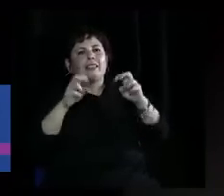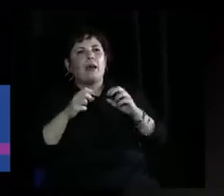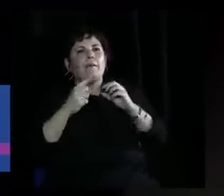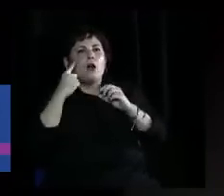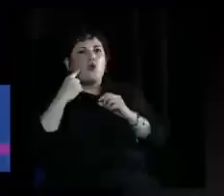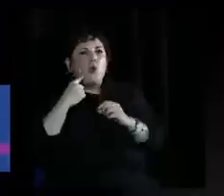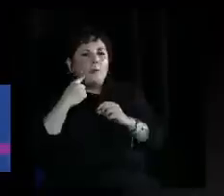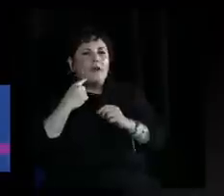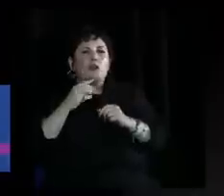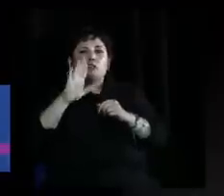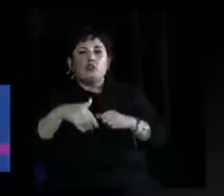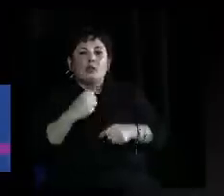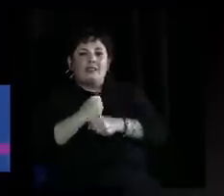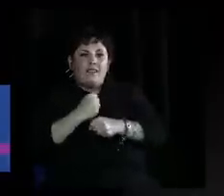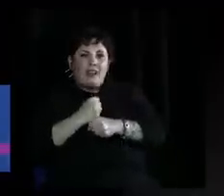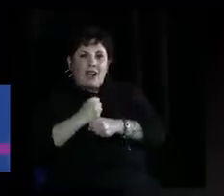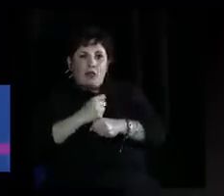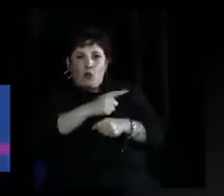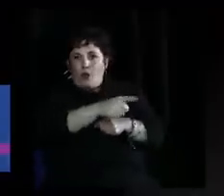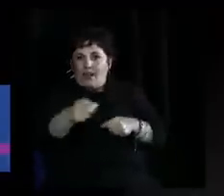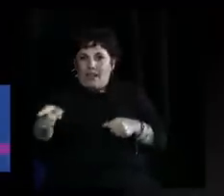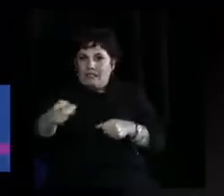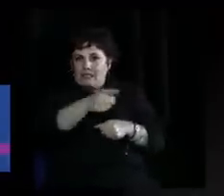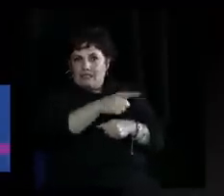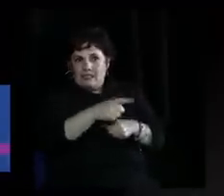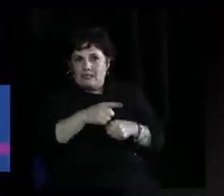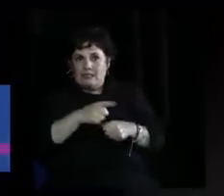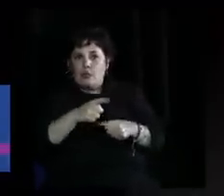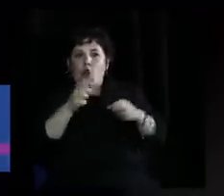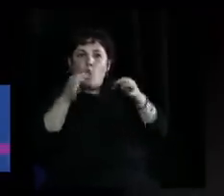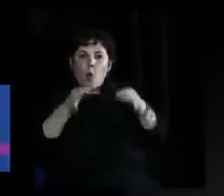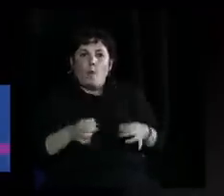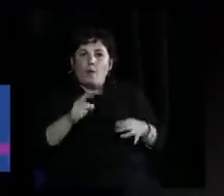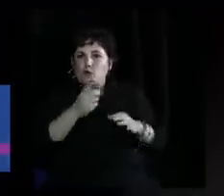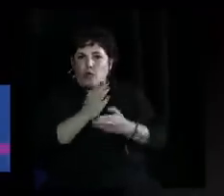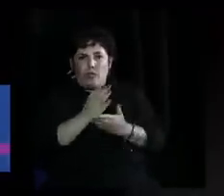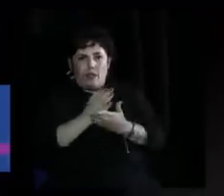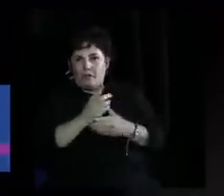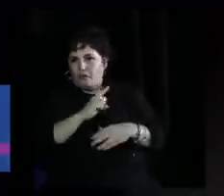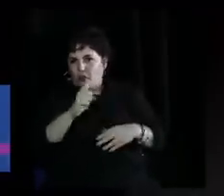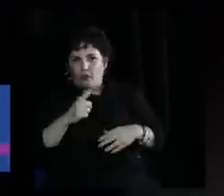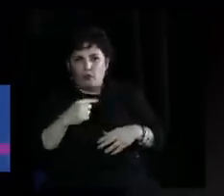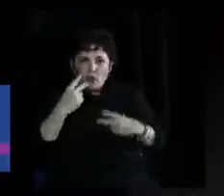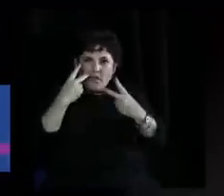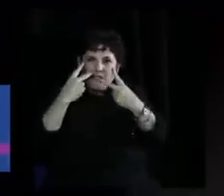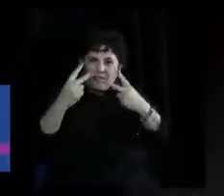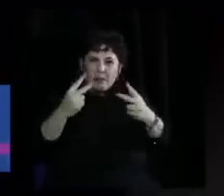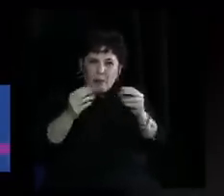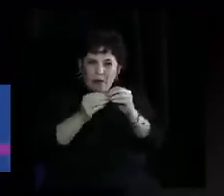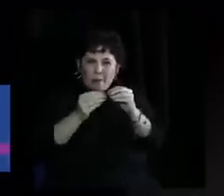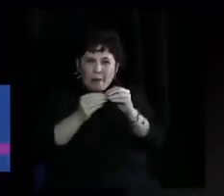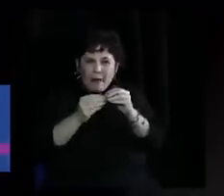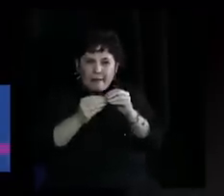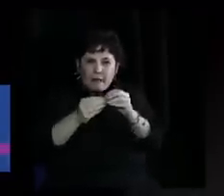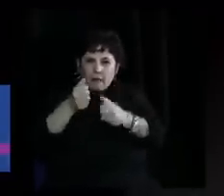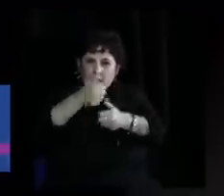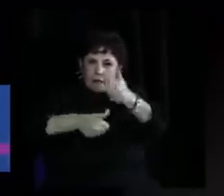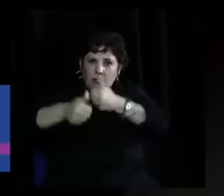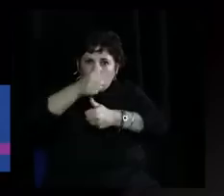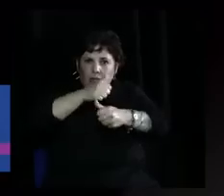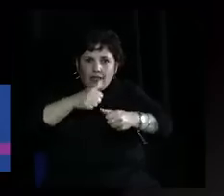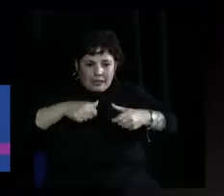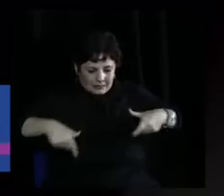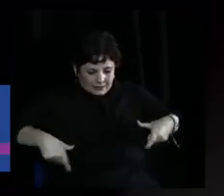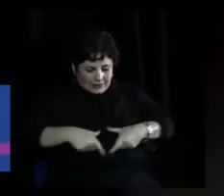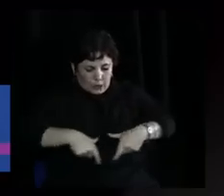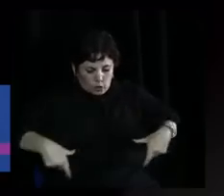Son trabajadores que los cuales muy pocas veces se cumplen sus derechos. Nosotros hemos visto compañeras y compañeros que se tienen que andar turnando los cinturones de